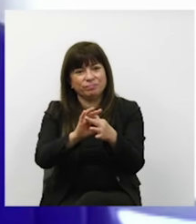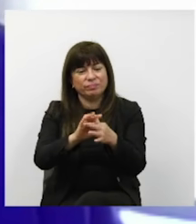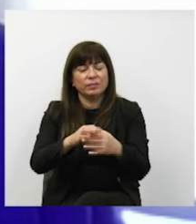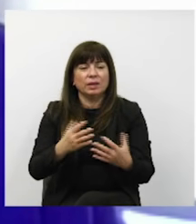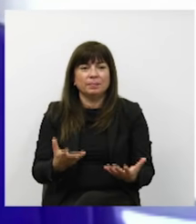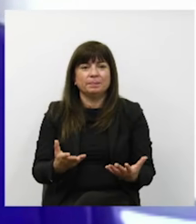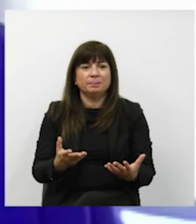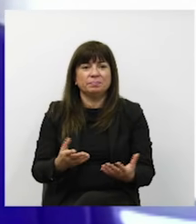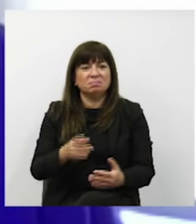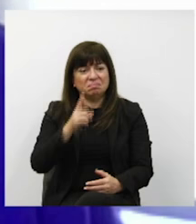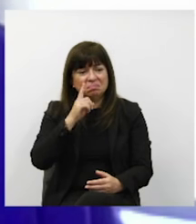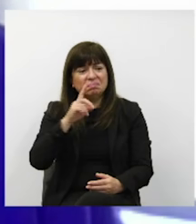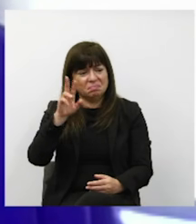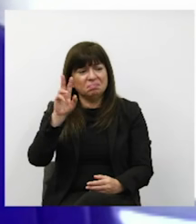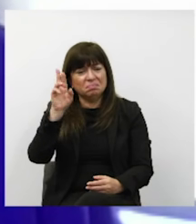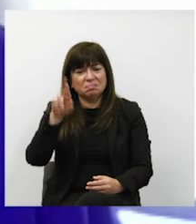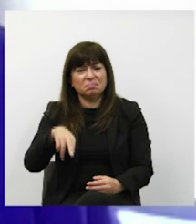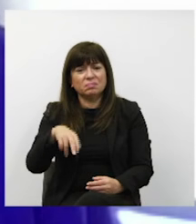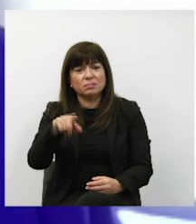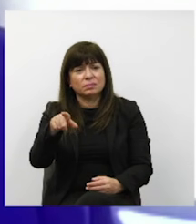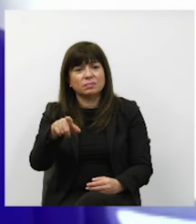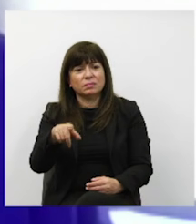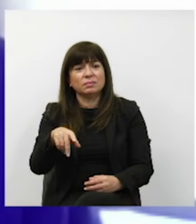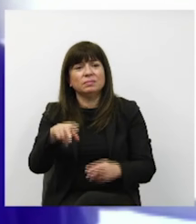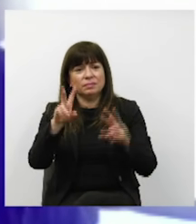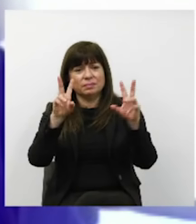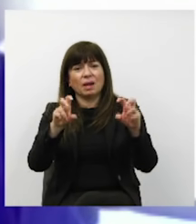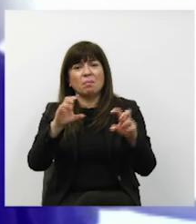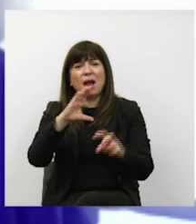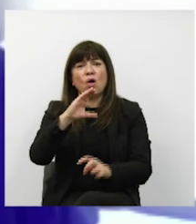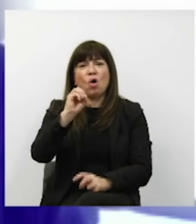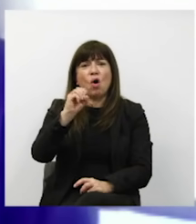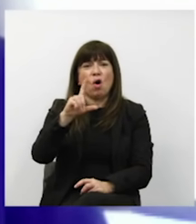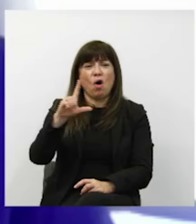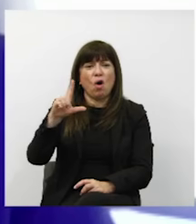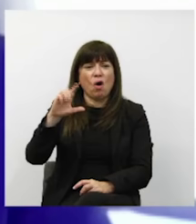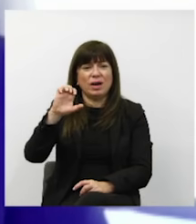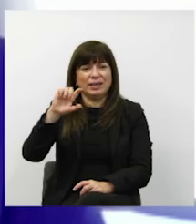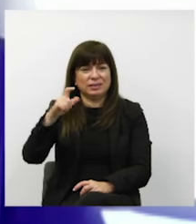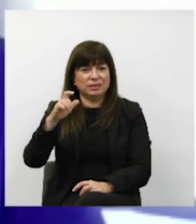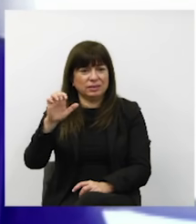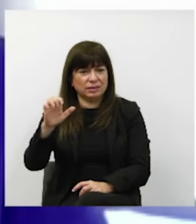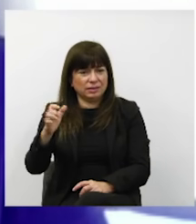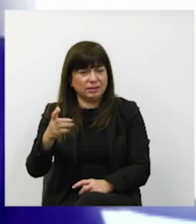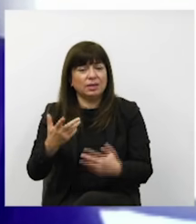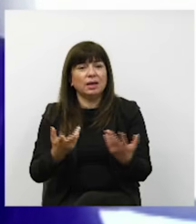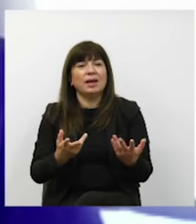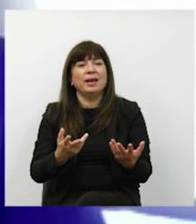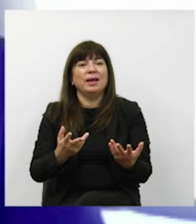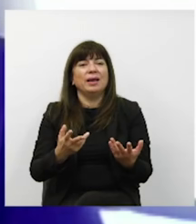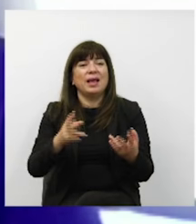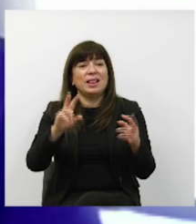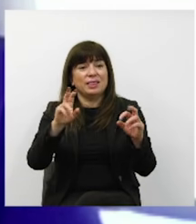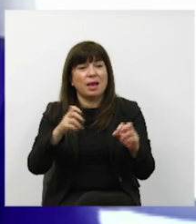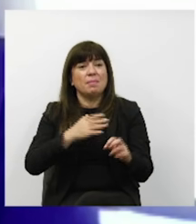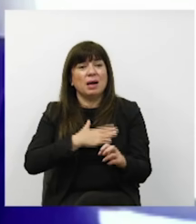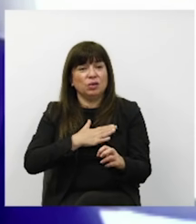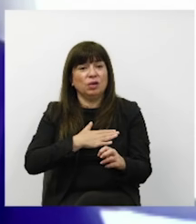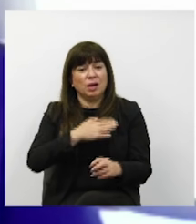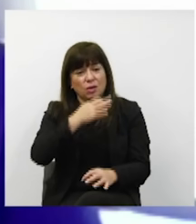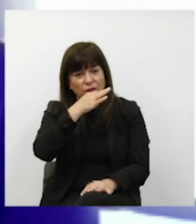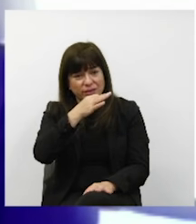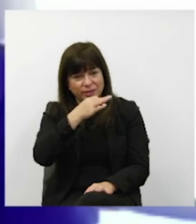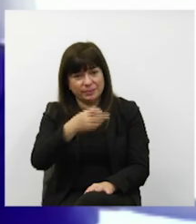Sebastián tiene toda la razón cuando habla del tema de los college. El punto que yo les quiero enfatizar una vez